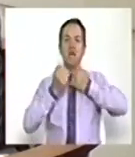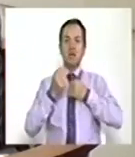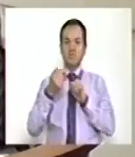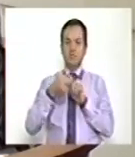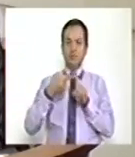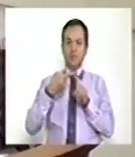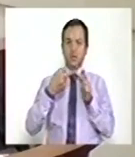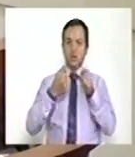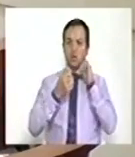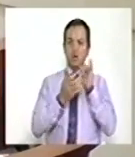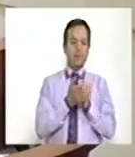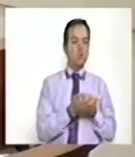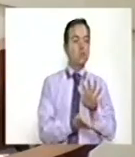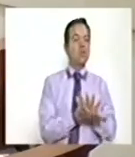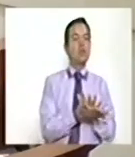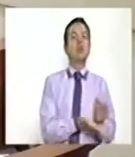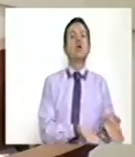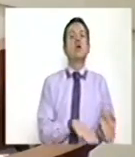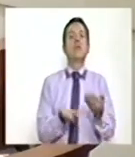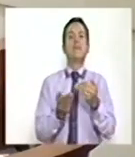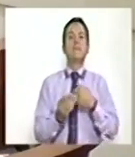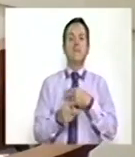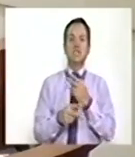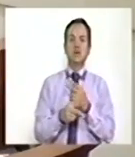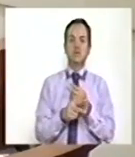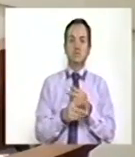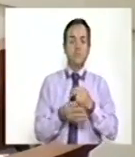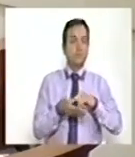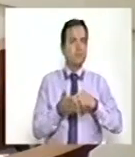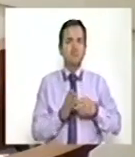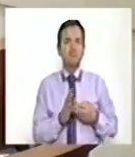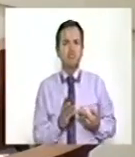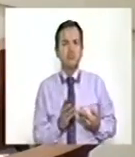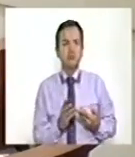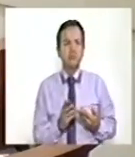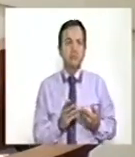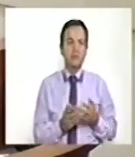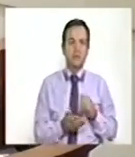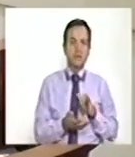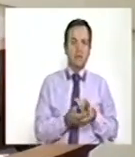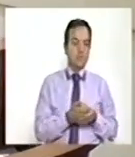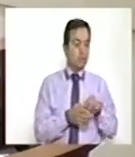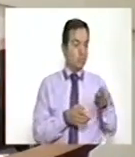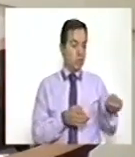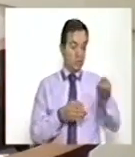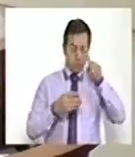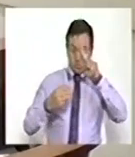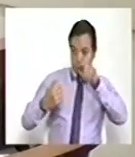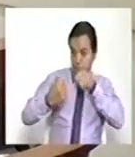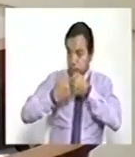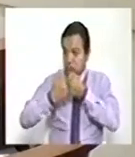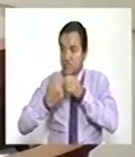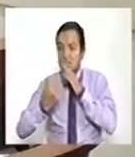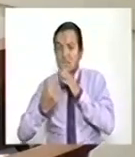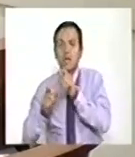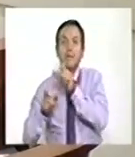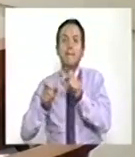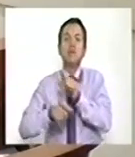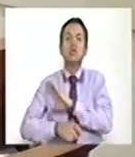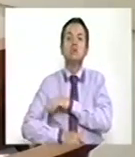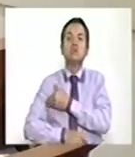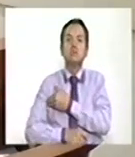concierto para delinquir, esto es, que se concertó con funcionarios públicos